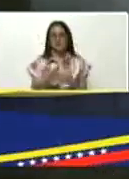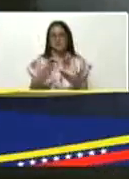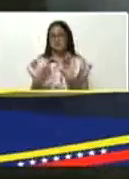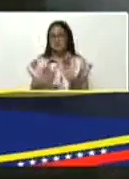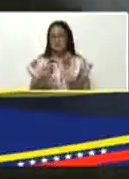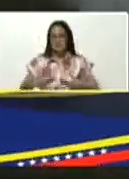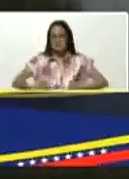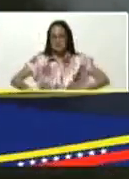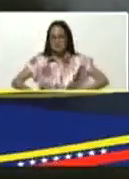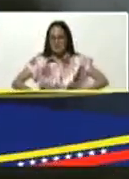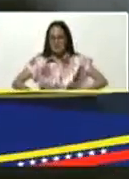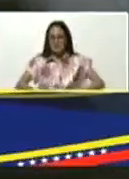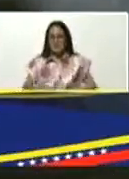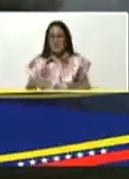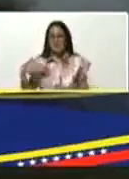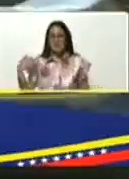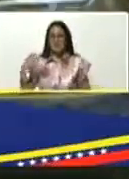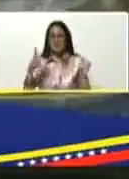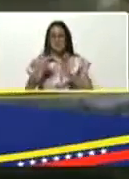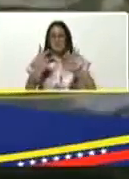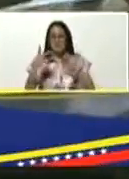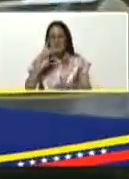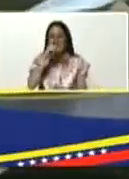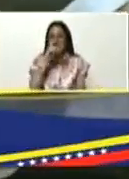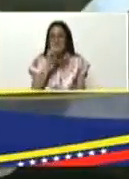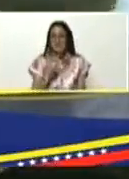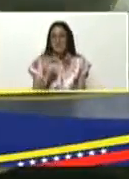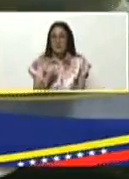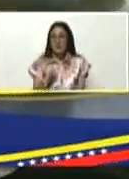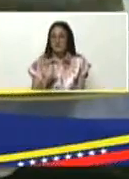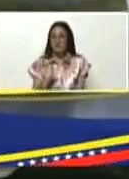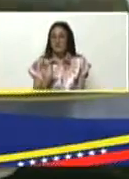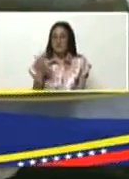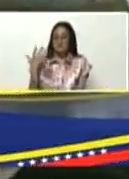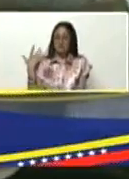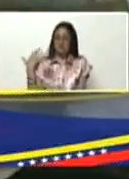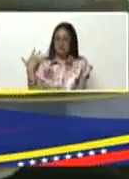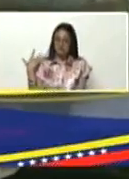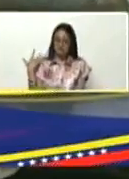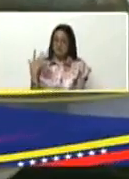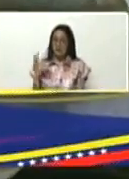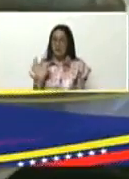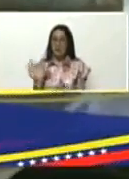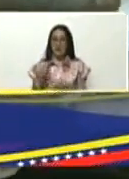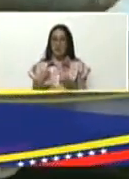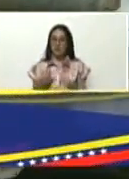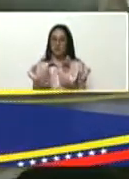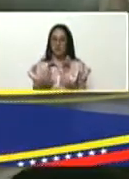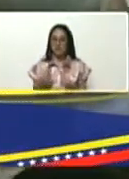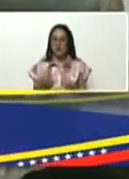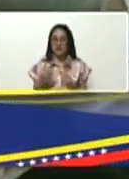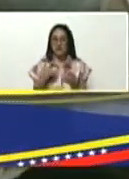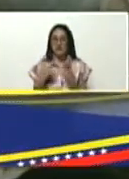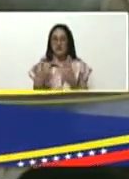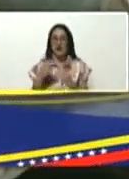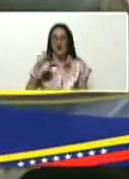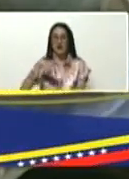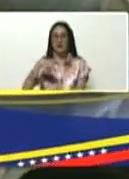esfuerzo. Después de 17 años que no se realizara una feria